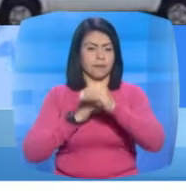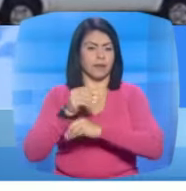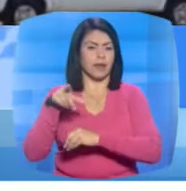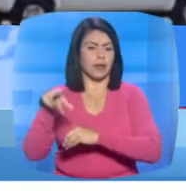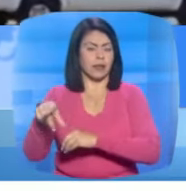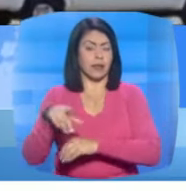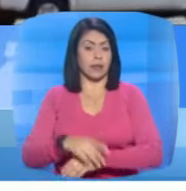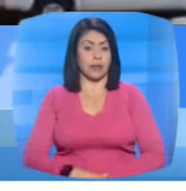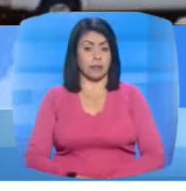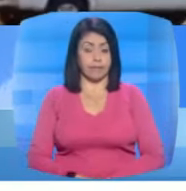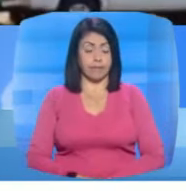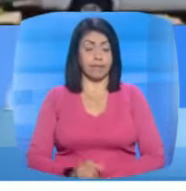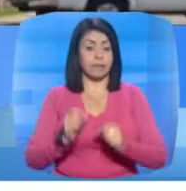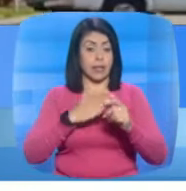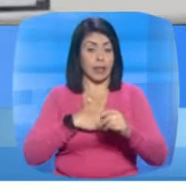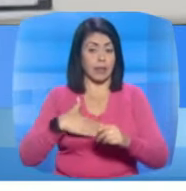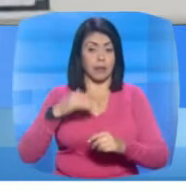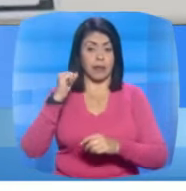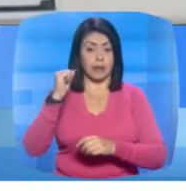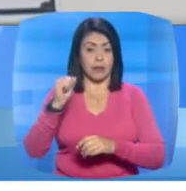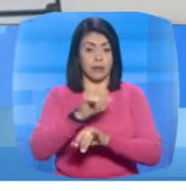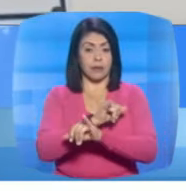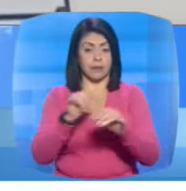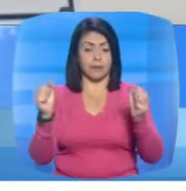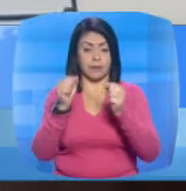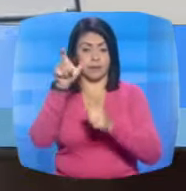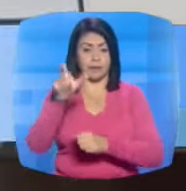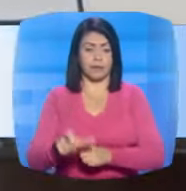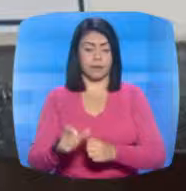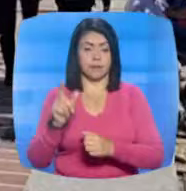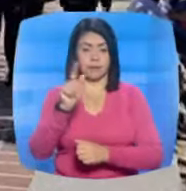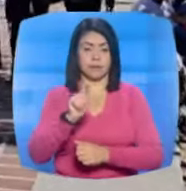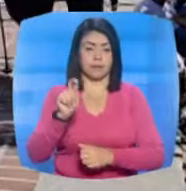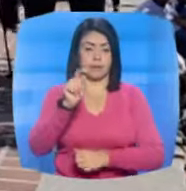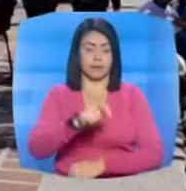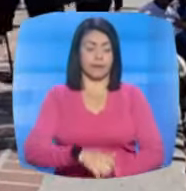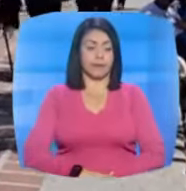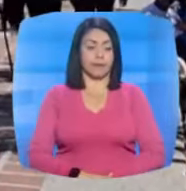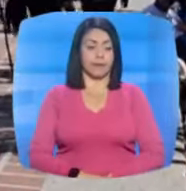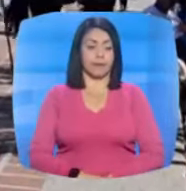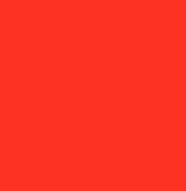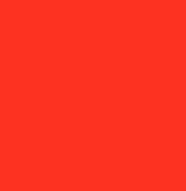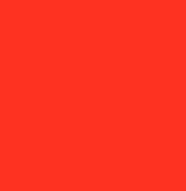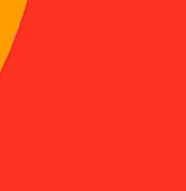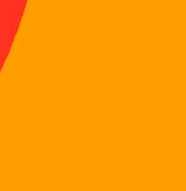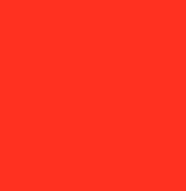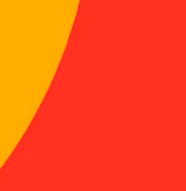relación a este intento de asesinato. Desde Mérida, Jade Delgado, Televen.